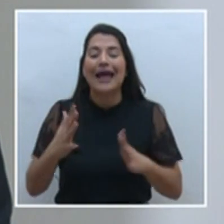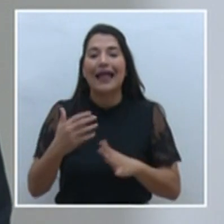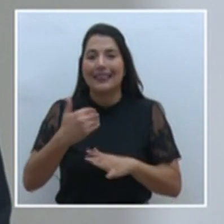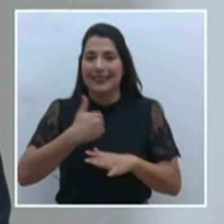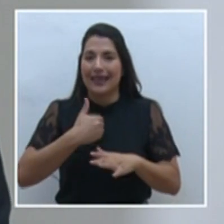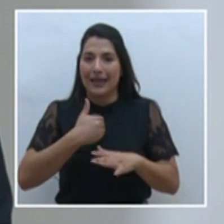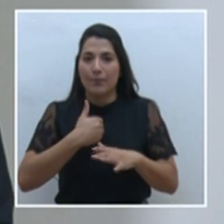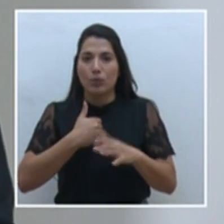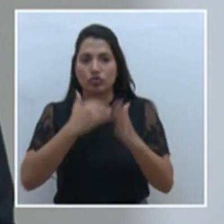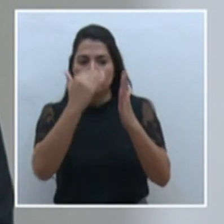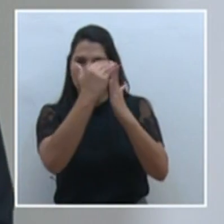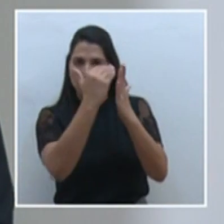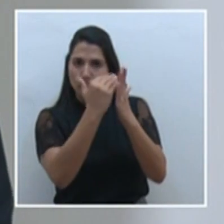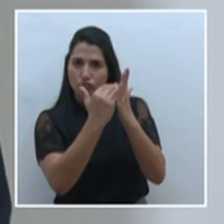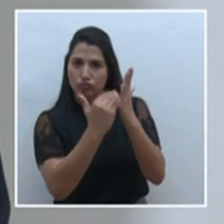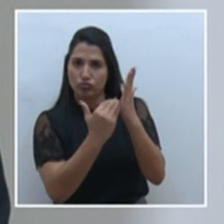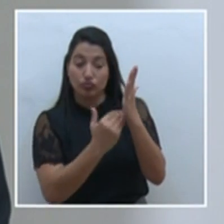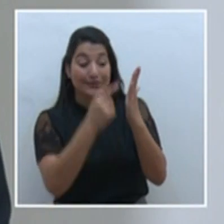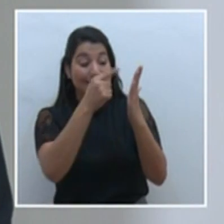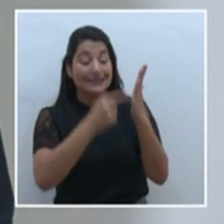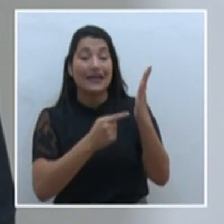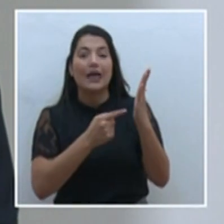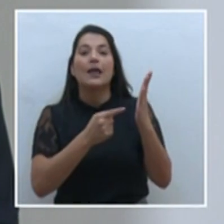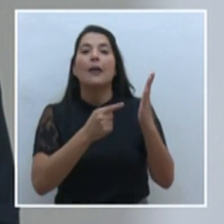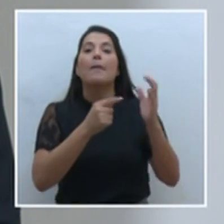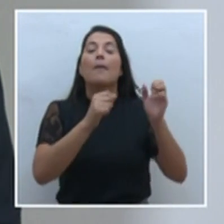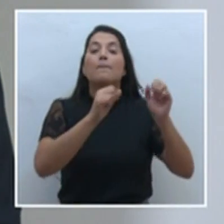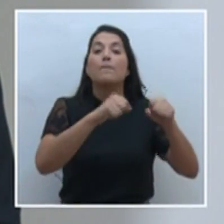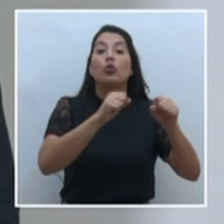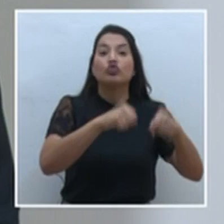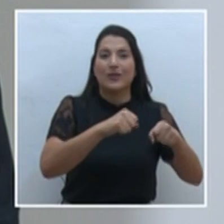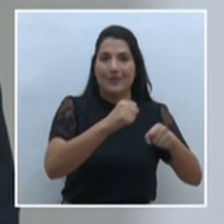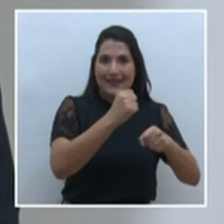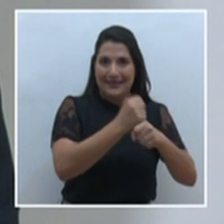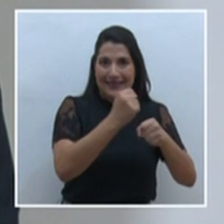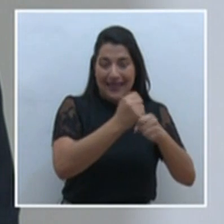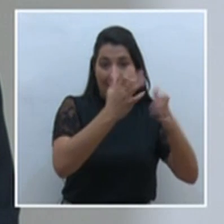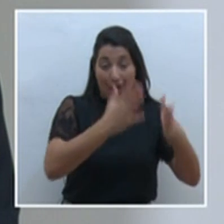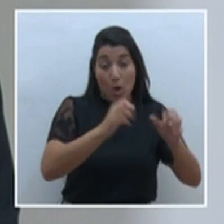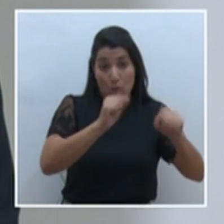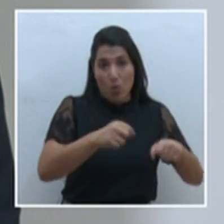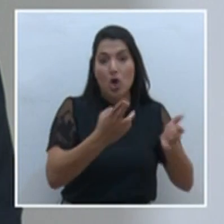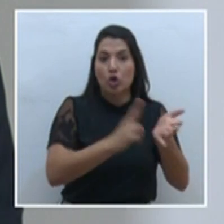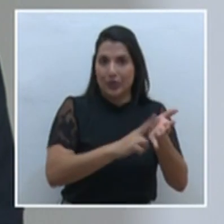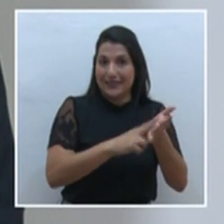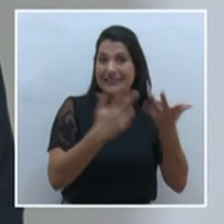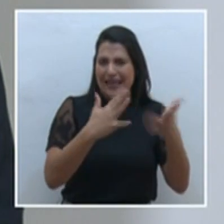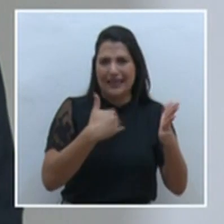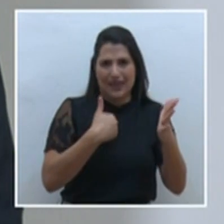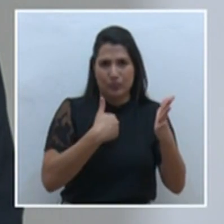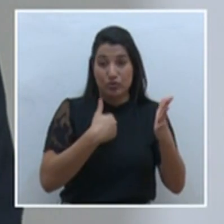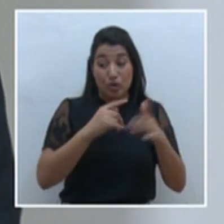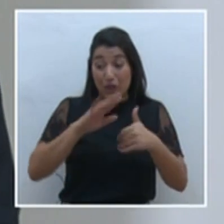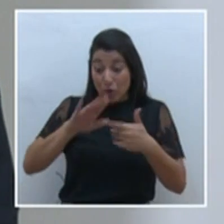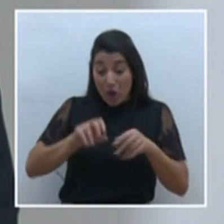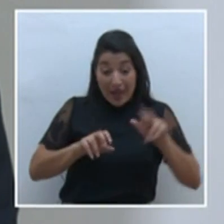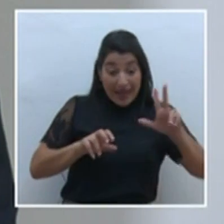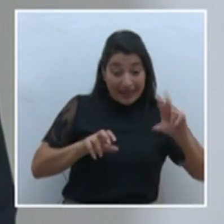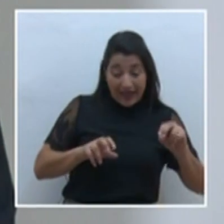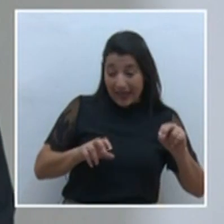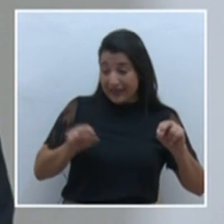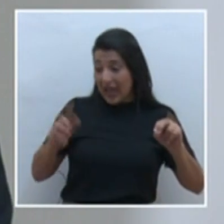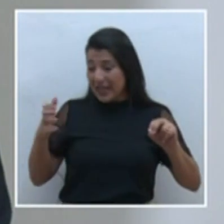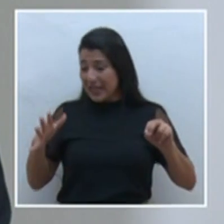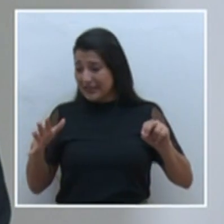de esta pandemia, y todos los funcionarios, o al menos una gran mayoría del Hospital de San Carlos, fueron sustituidos y el hospital mantiene